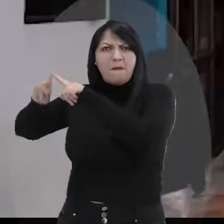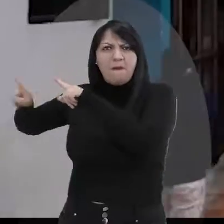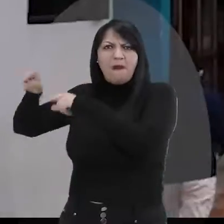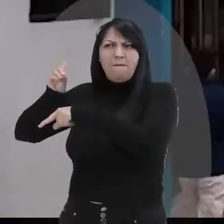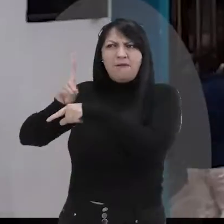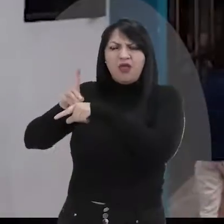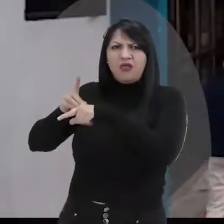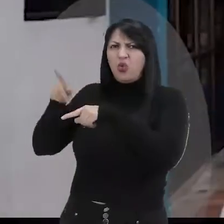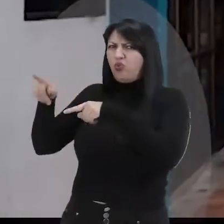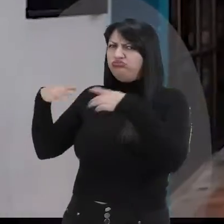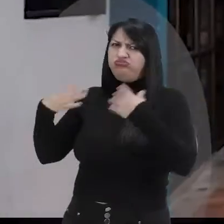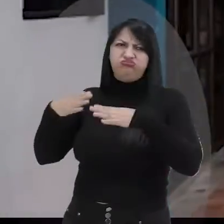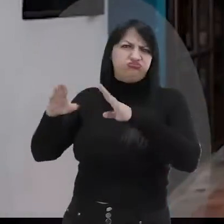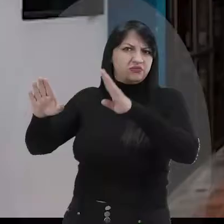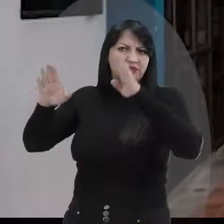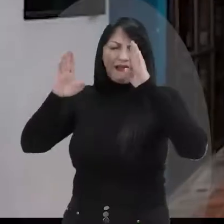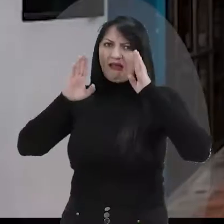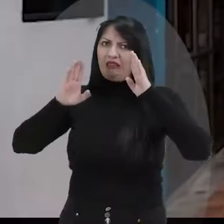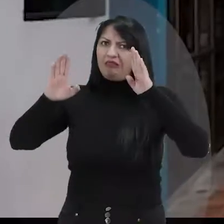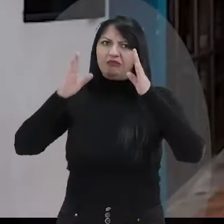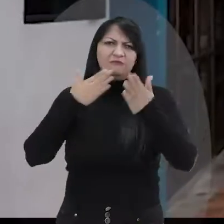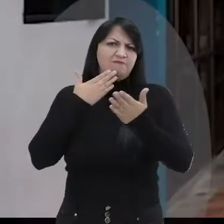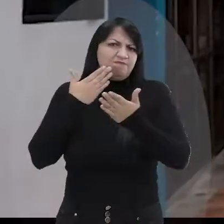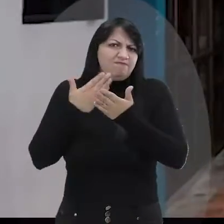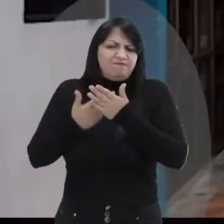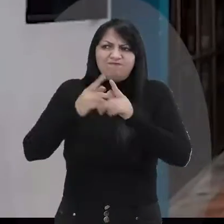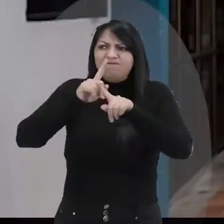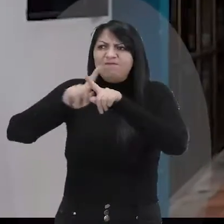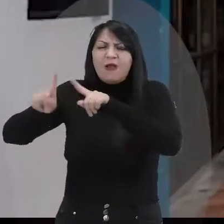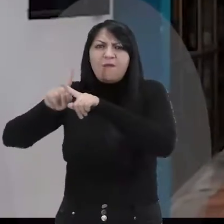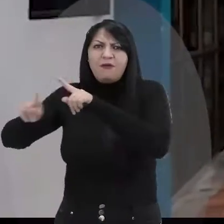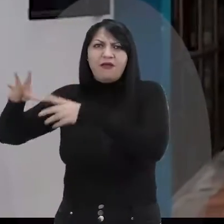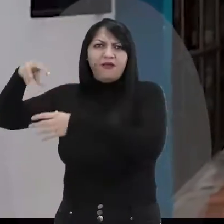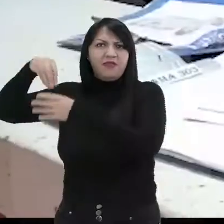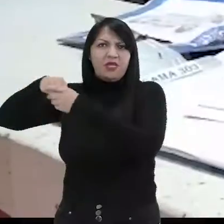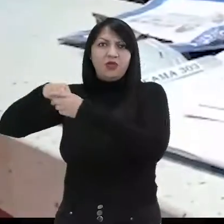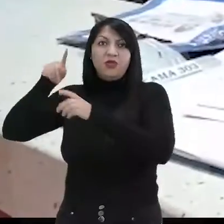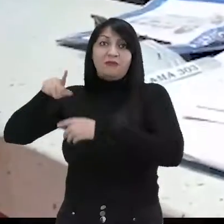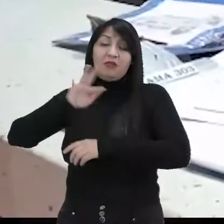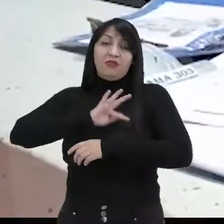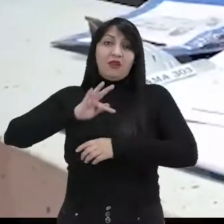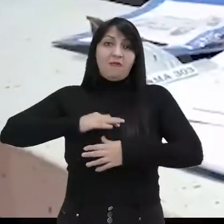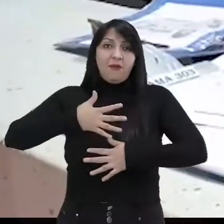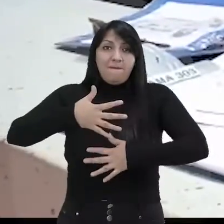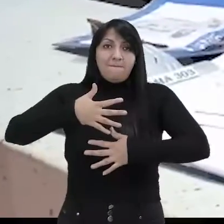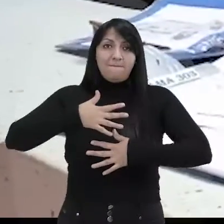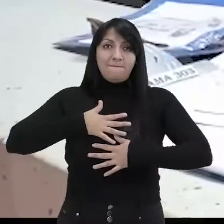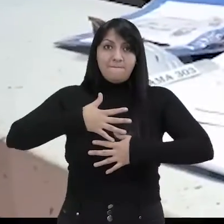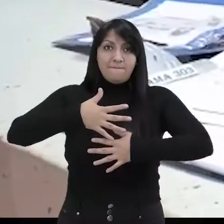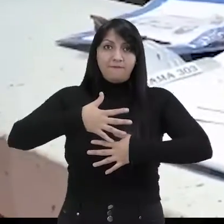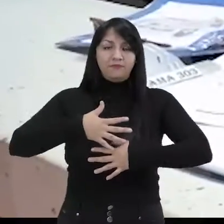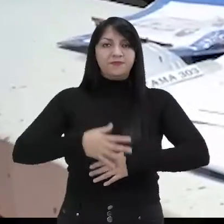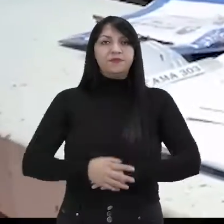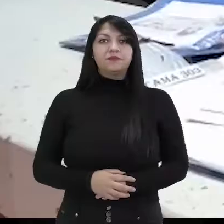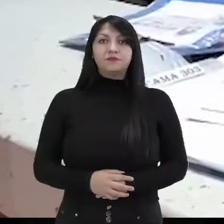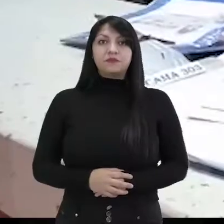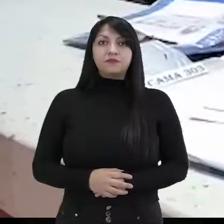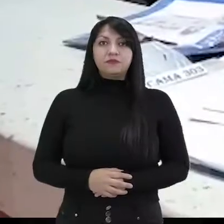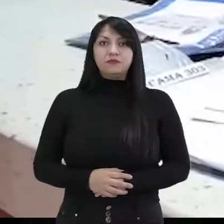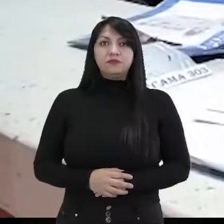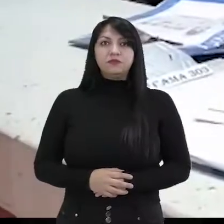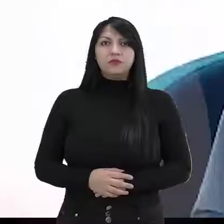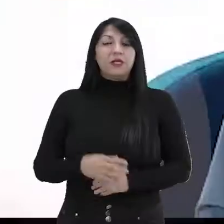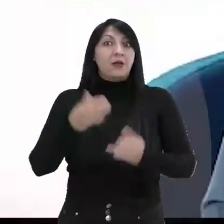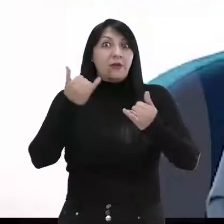¿no? Empezando pues, desde los médicos, enfermeras, auxiliares y terapistas respiratorios. Puerto Salud va creciendo